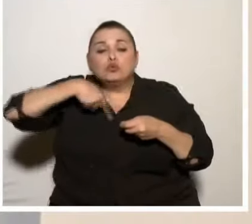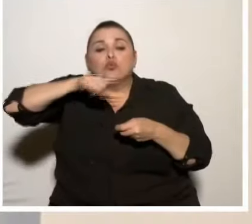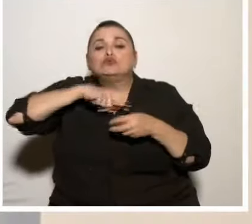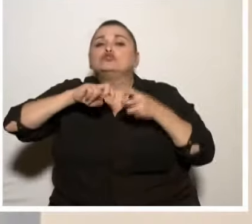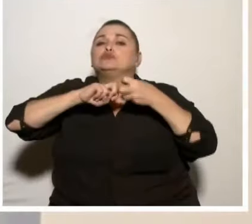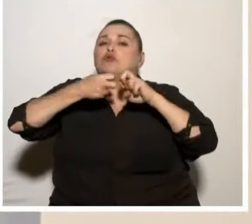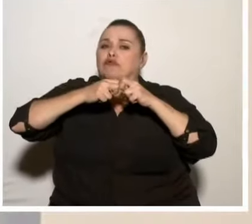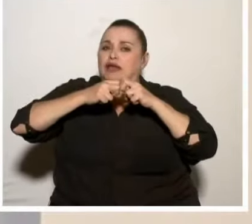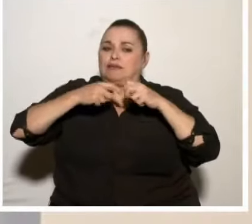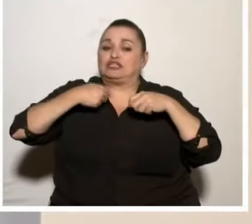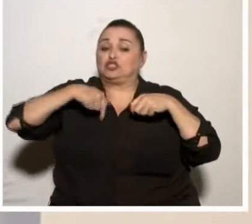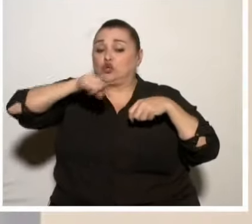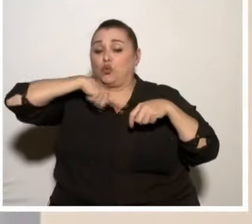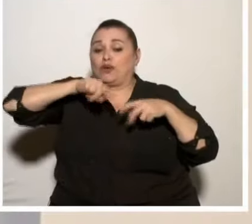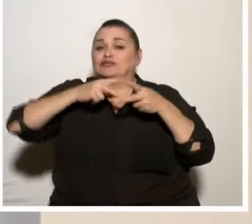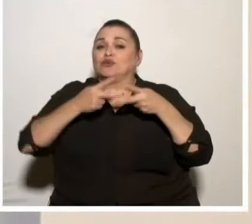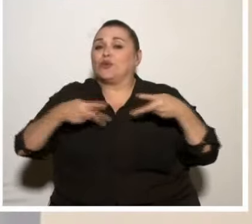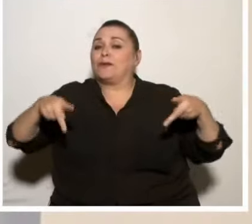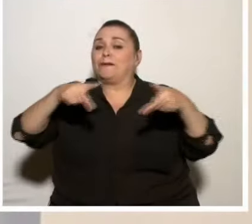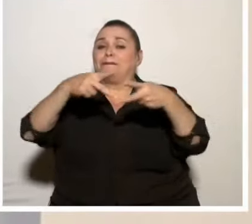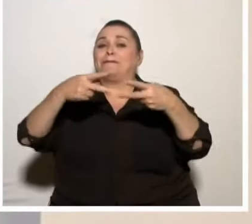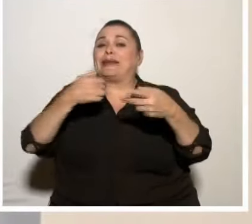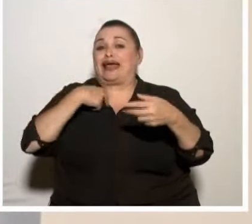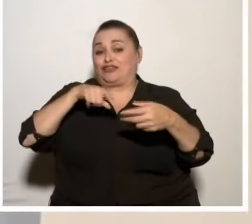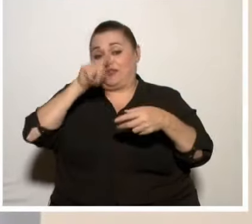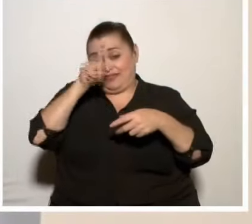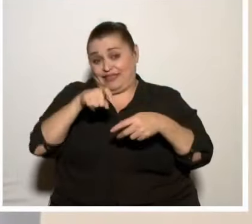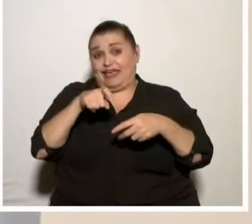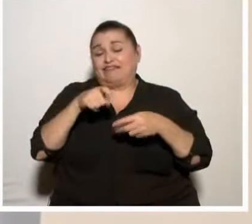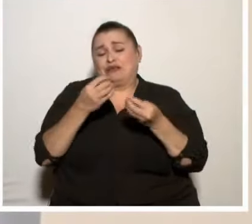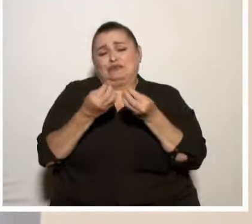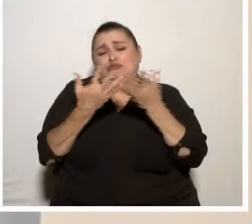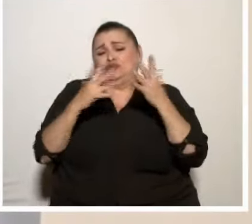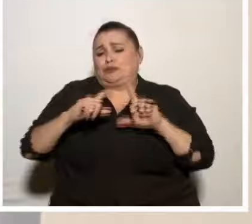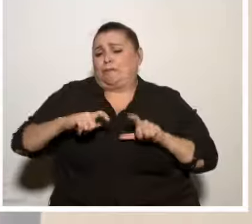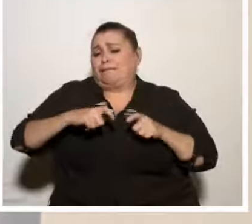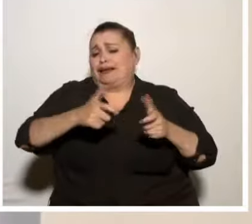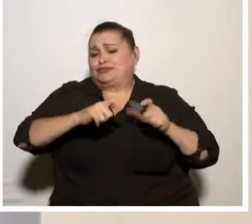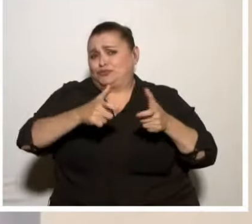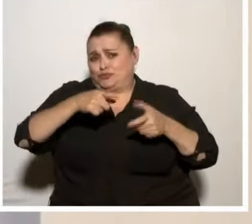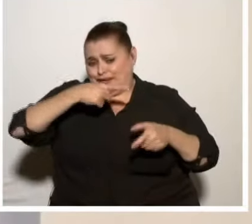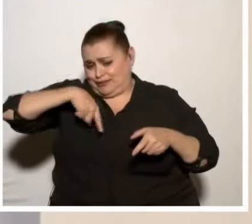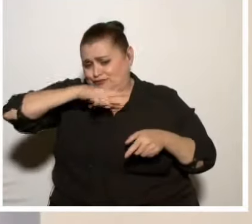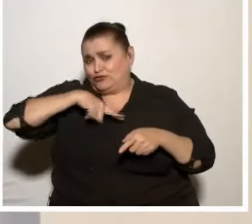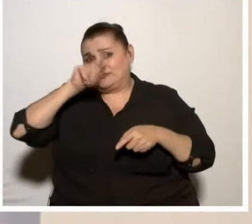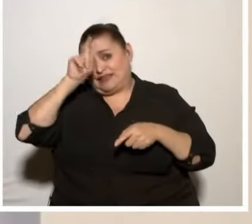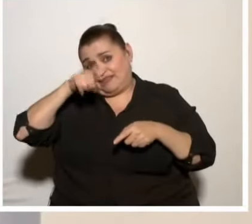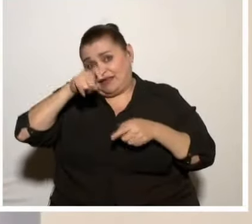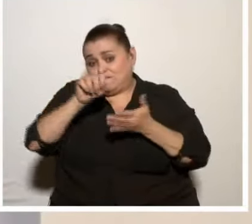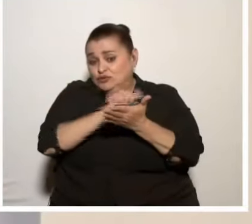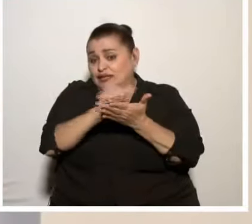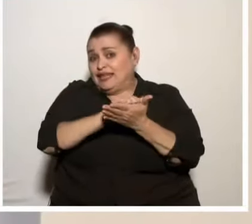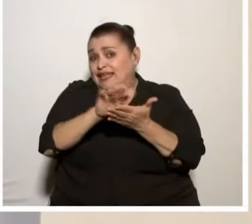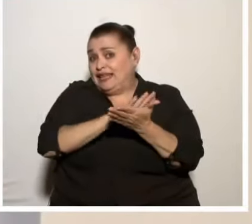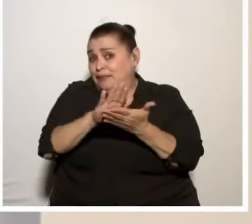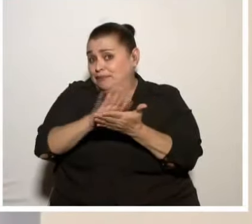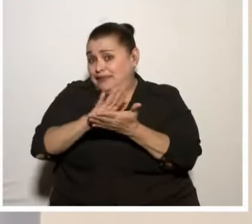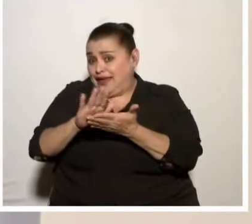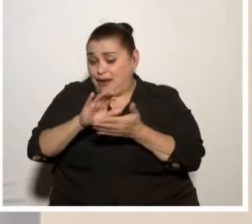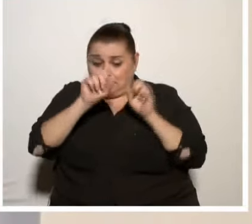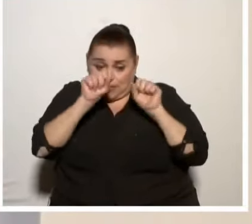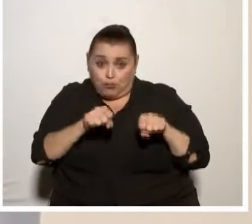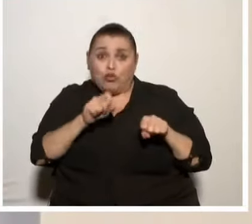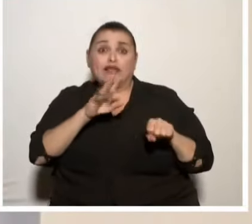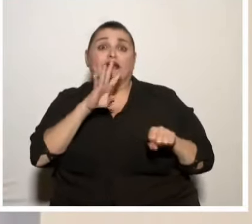Nuestro patio, como ya lo dije, tiene un montón de basura que tenemos que limpiar para que entonces podamos hablar